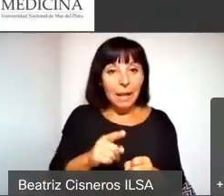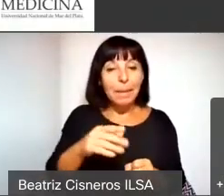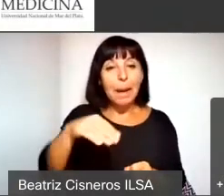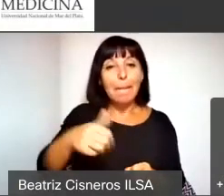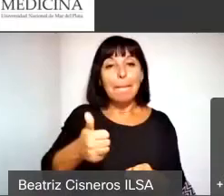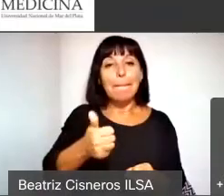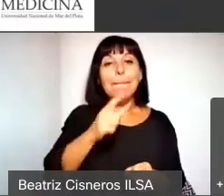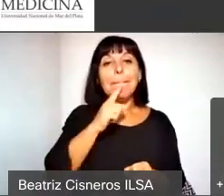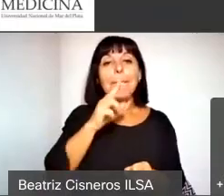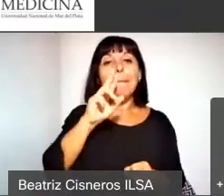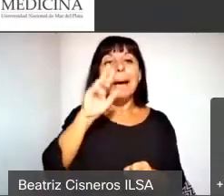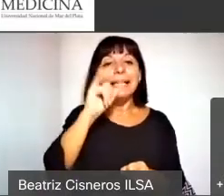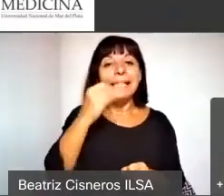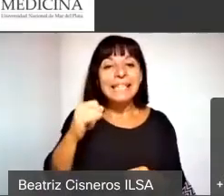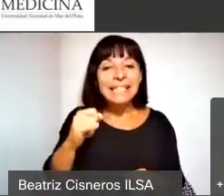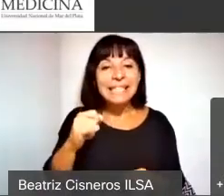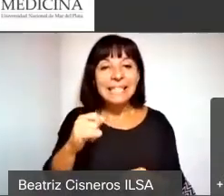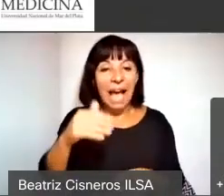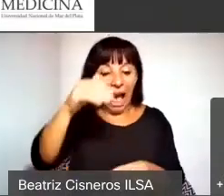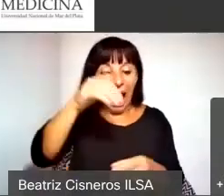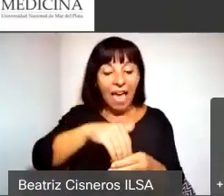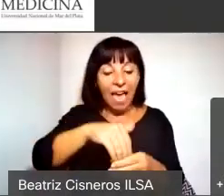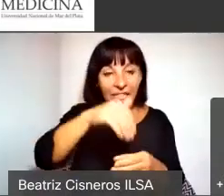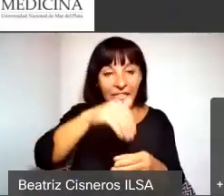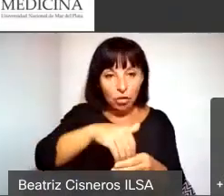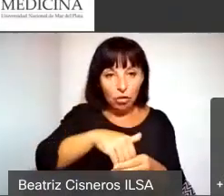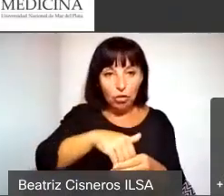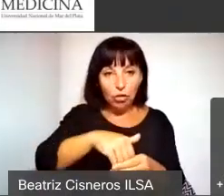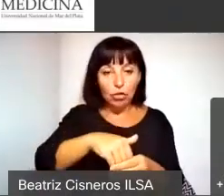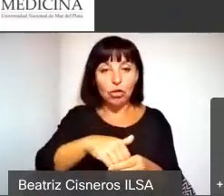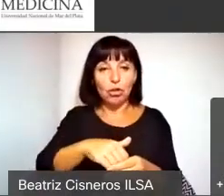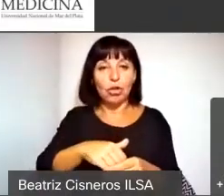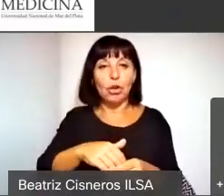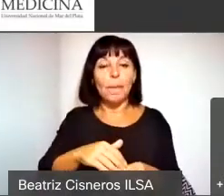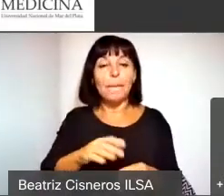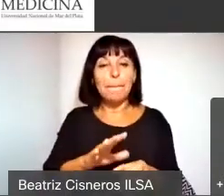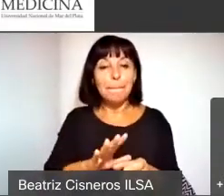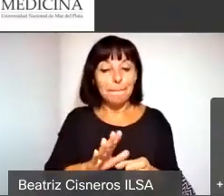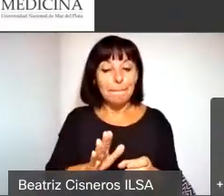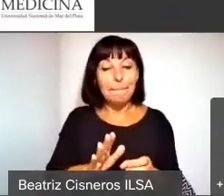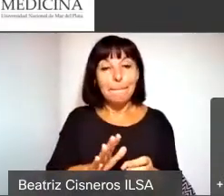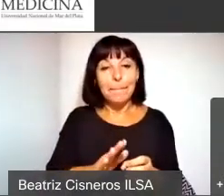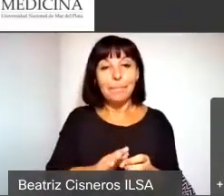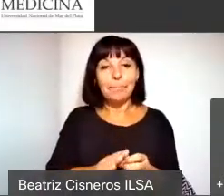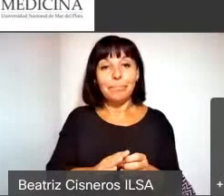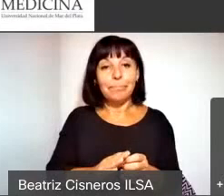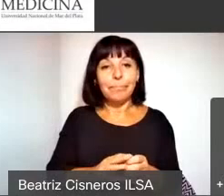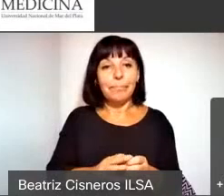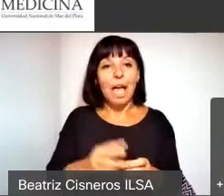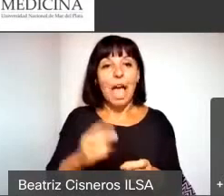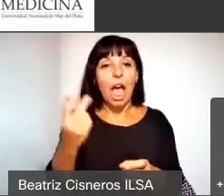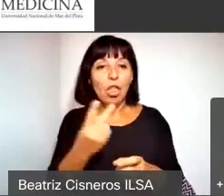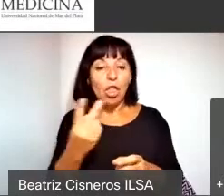denominado matriz que está dentro de la membrana interna. Y aquí ocurren